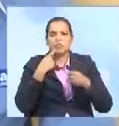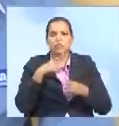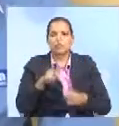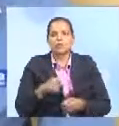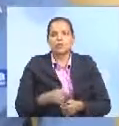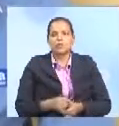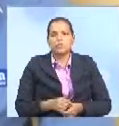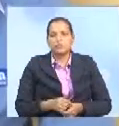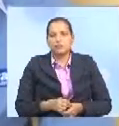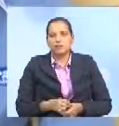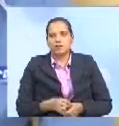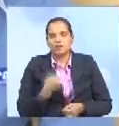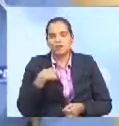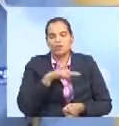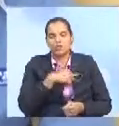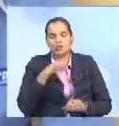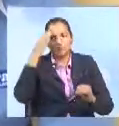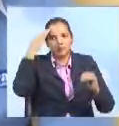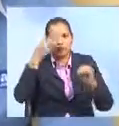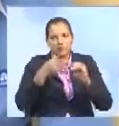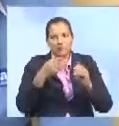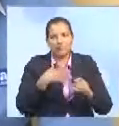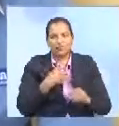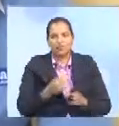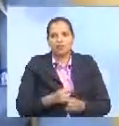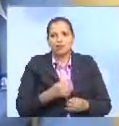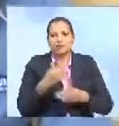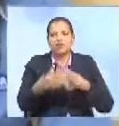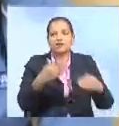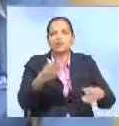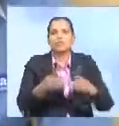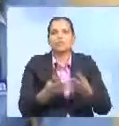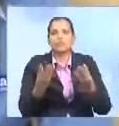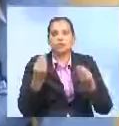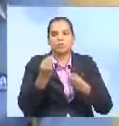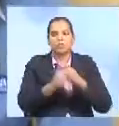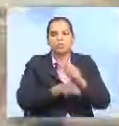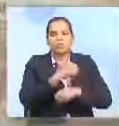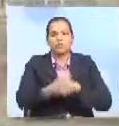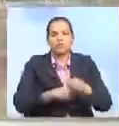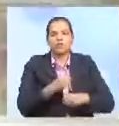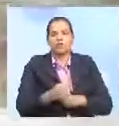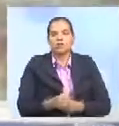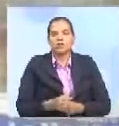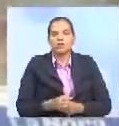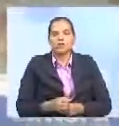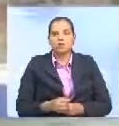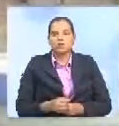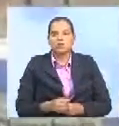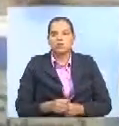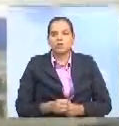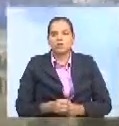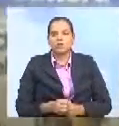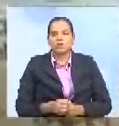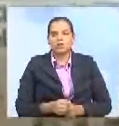pero pues nuestra meta es continuar muchos años más. Andrea Cheré, Telecosta.